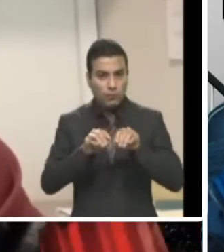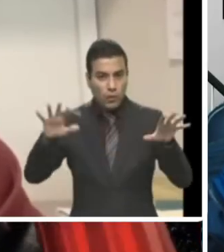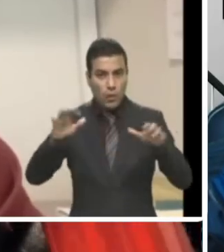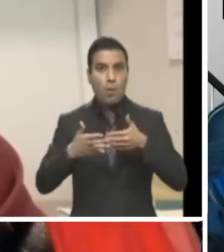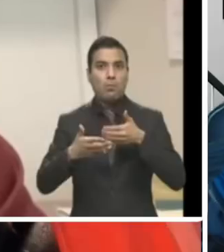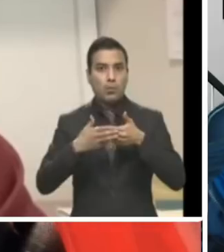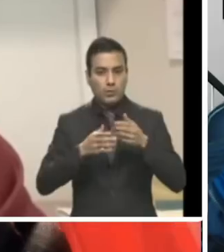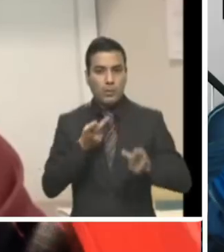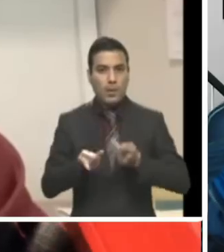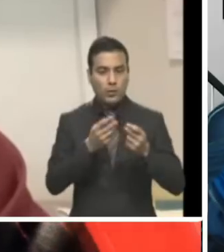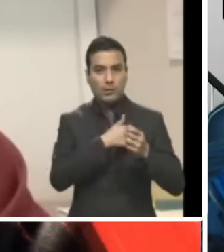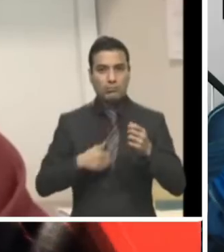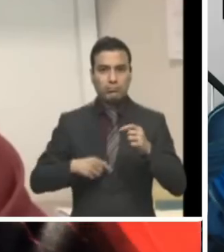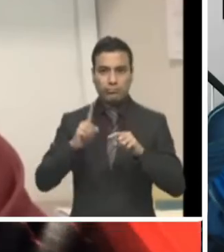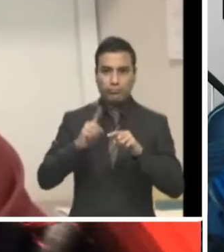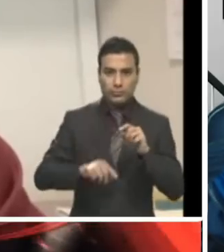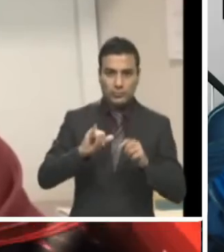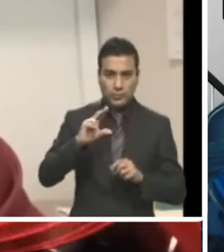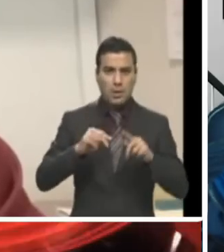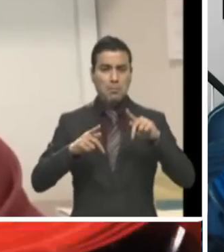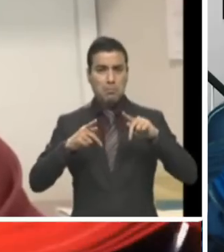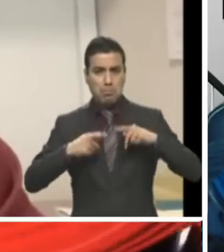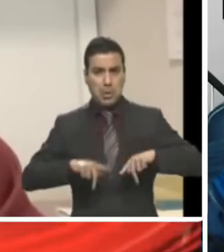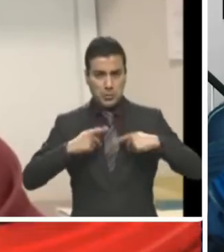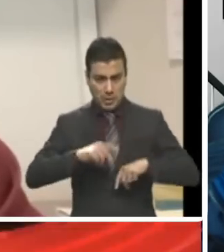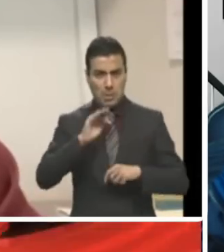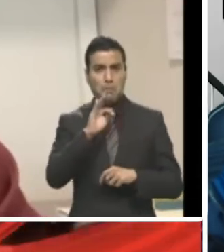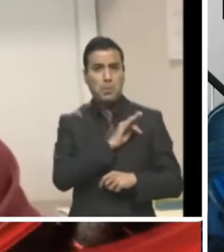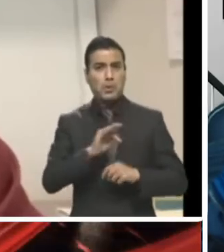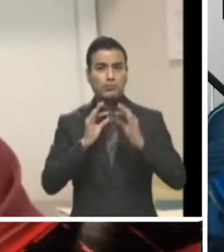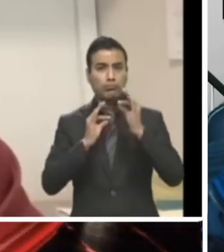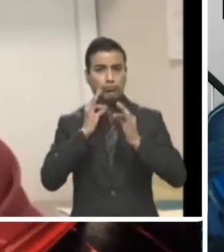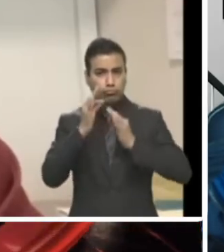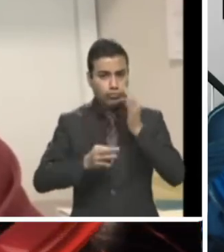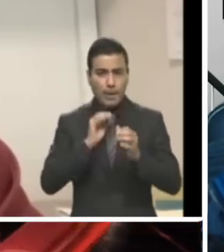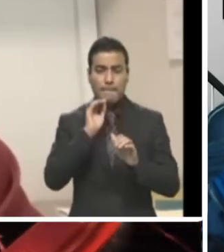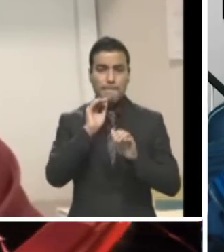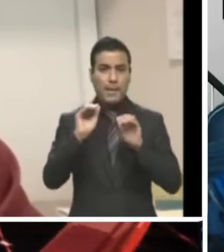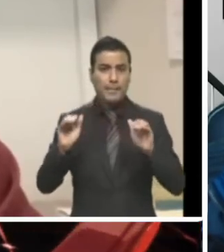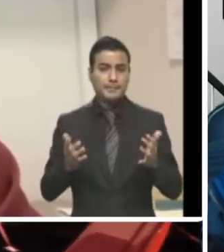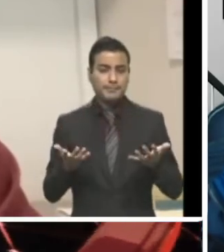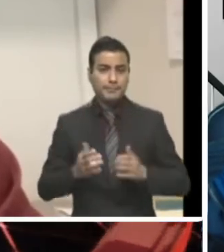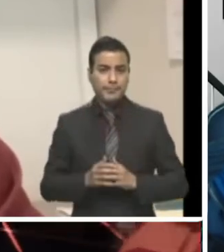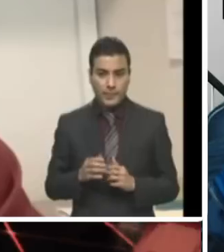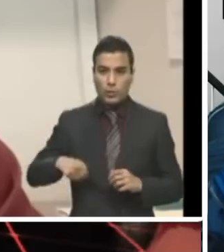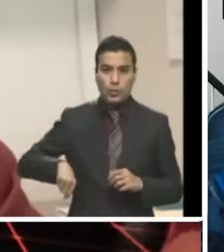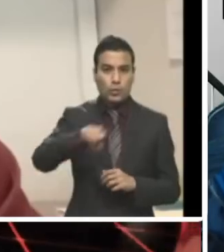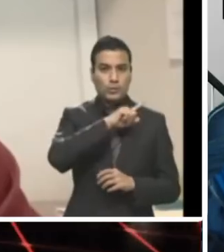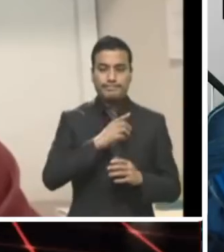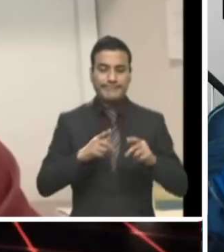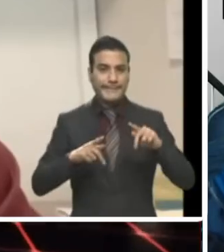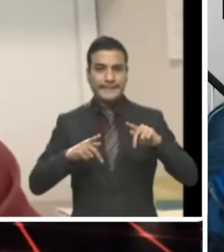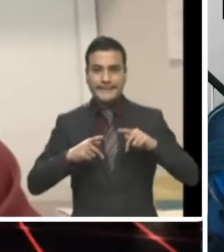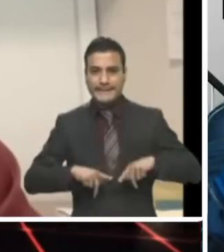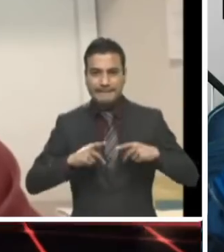de mandato y que podían ellos ser promotores para que ese proceso iniciara tuvimos que prender las alarmas para que la